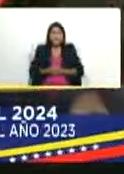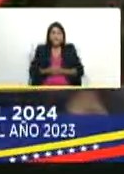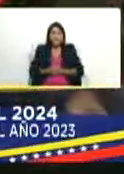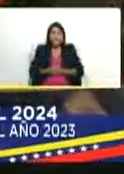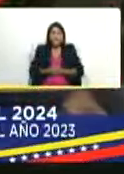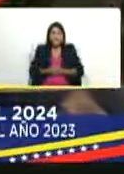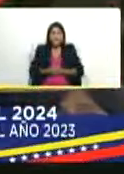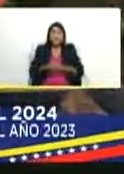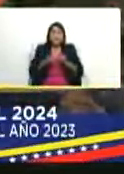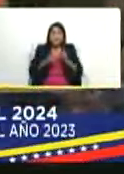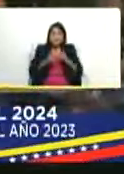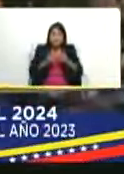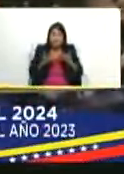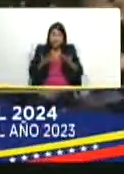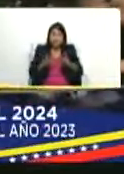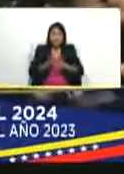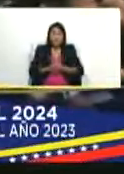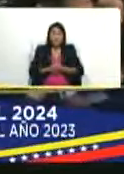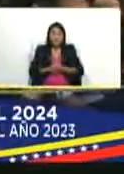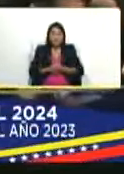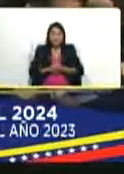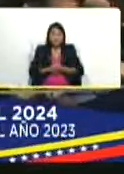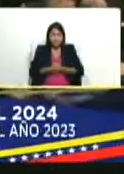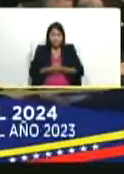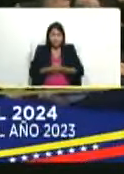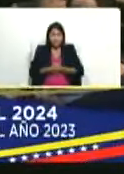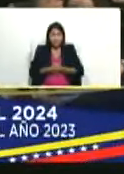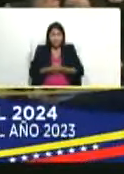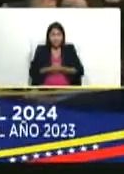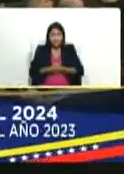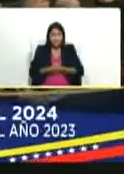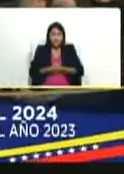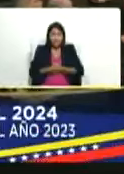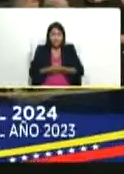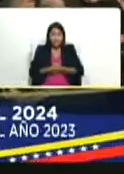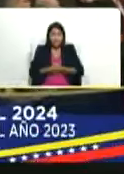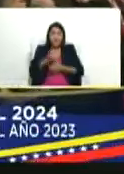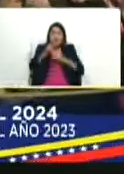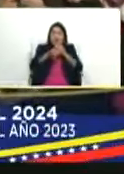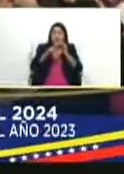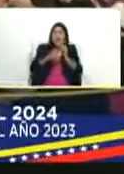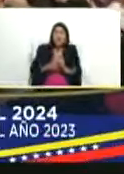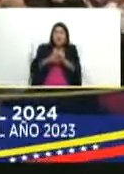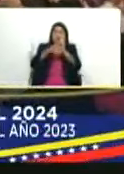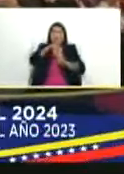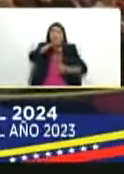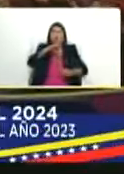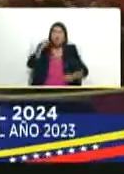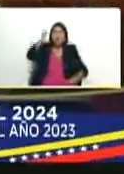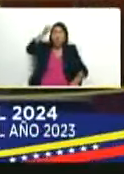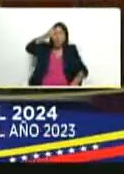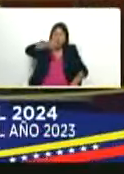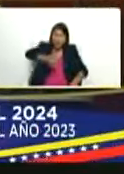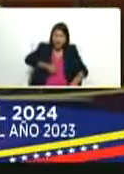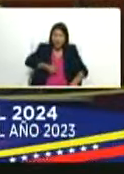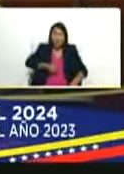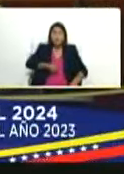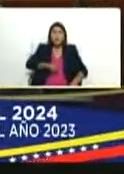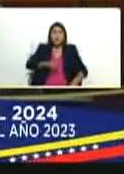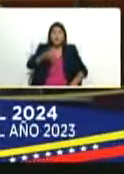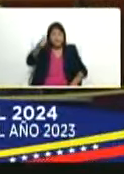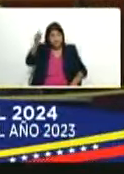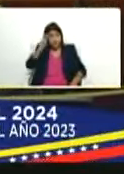A la par de nuestros patriotas que hace 200 años se ubicaron del lado correcto de la